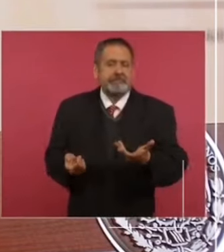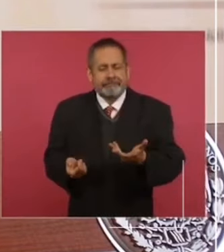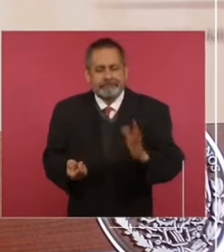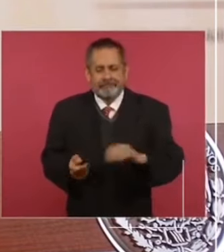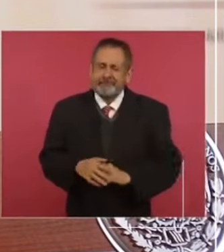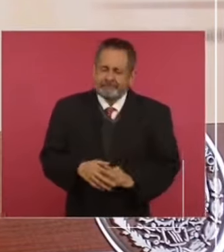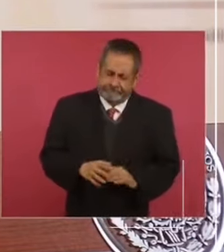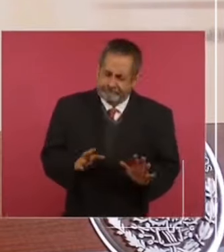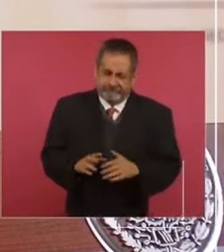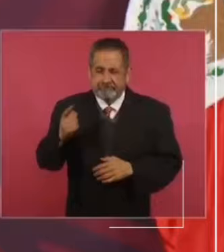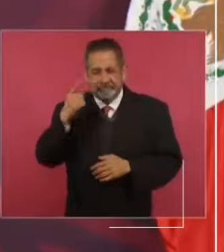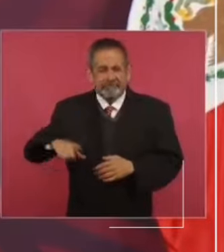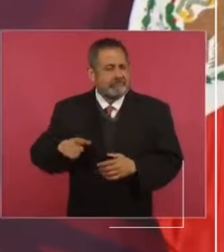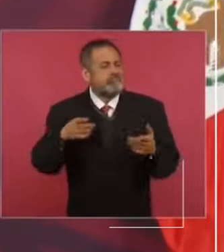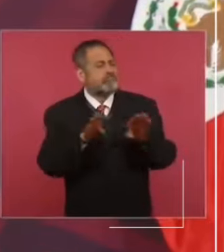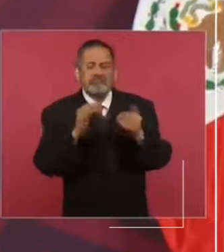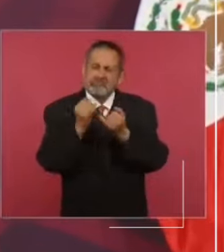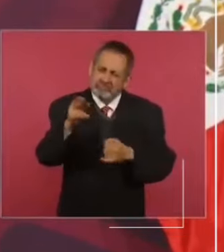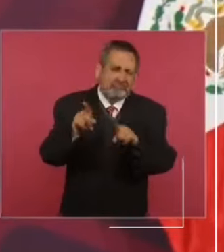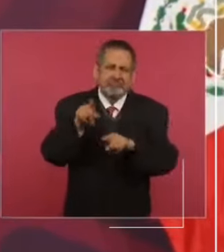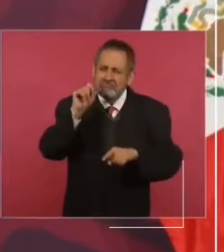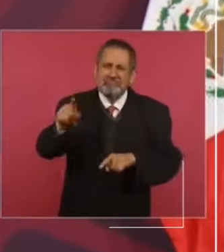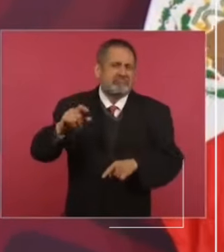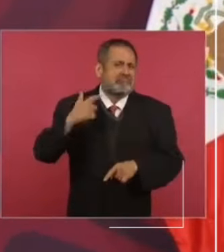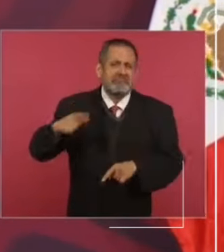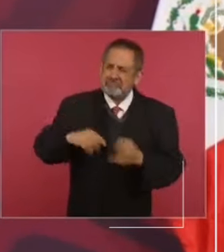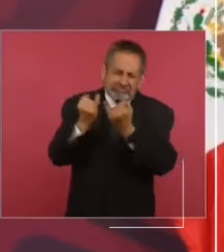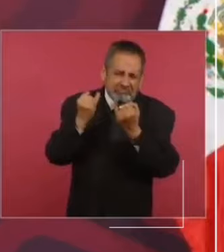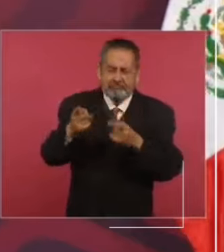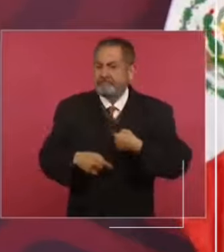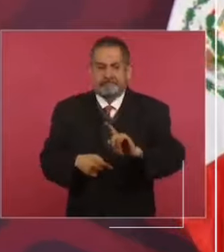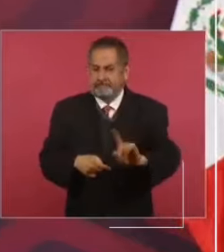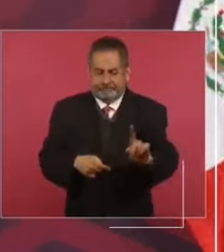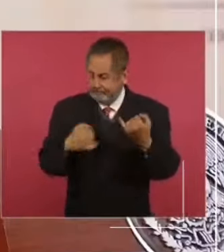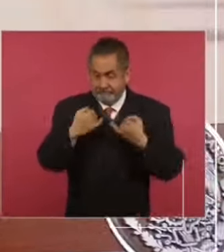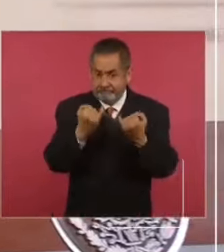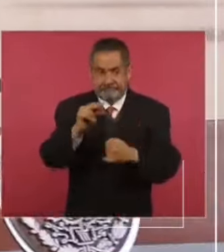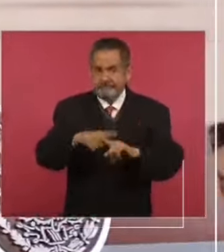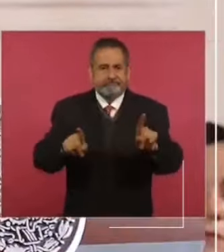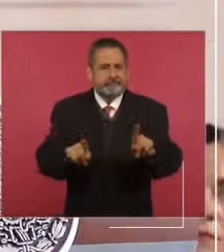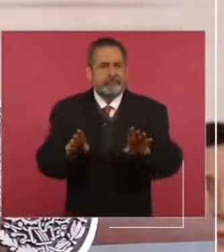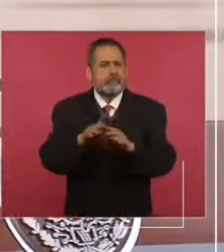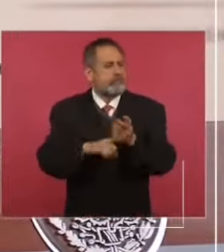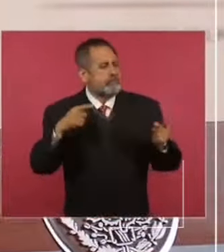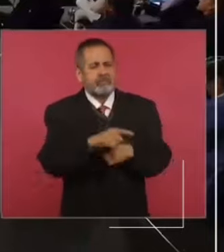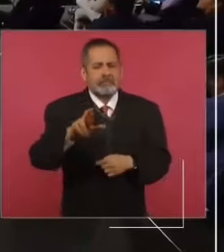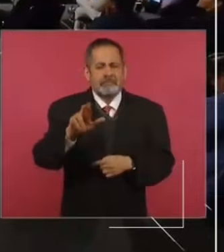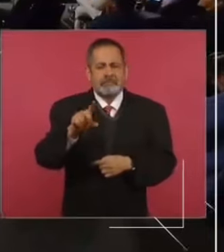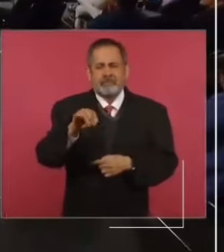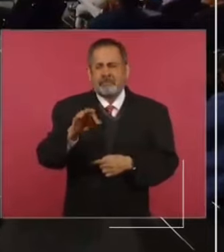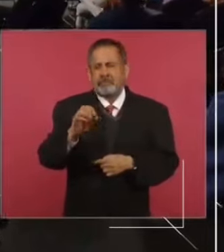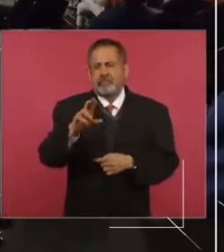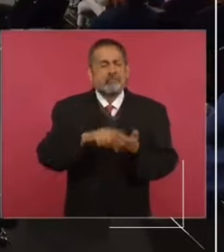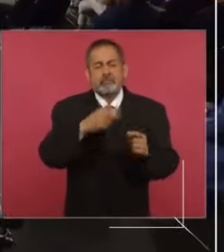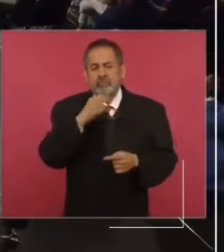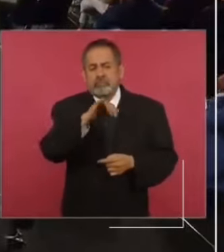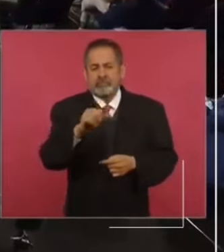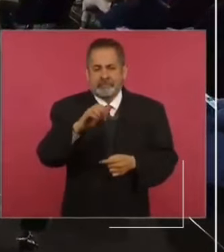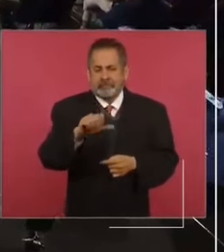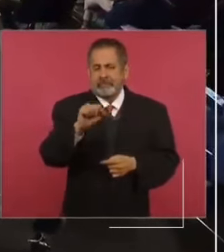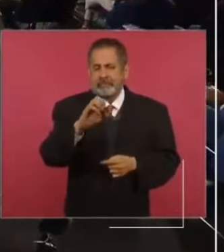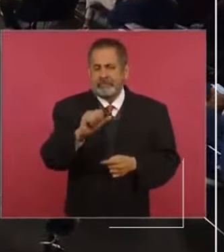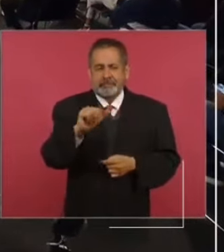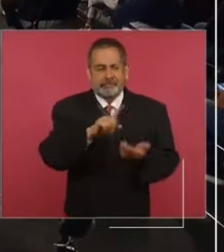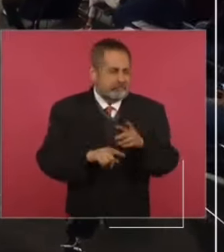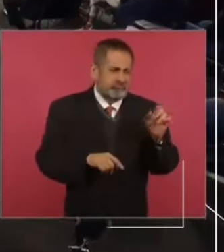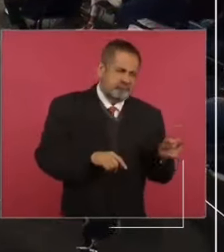están censurando. Son iguales. No, no somos lo mismo. Porque le dijéramos al de Radio Fórmula, Jaime Azcárraga,